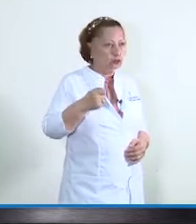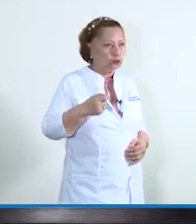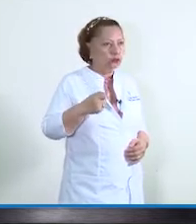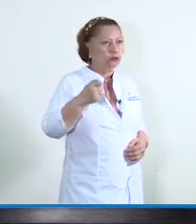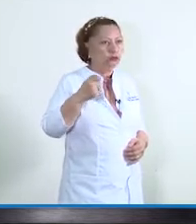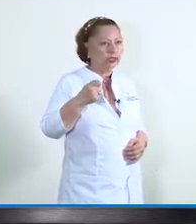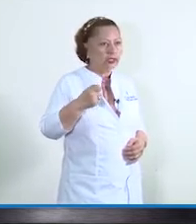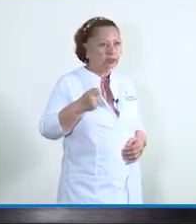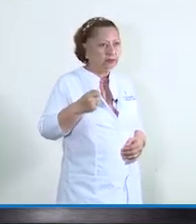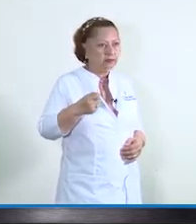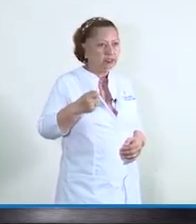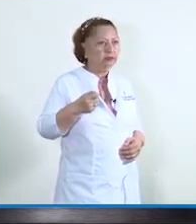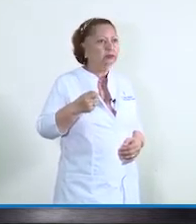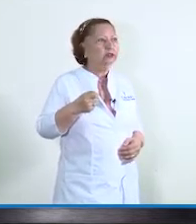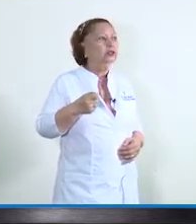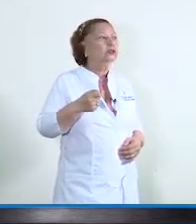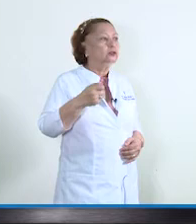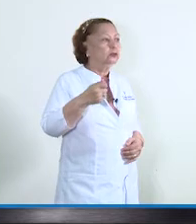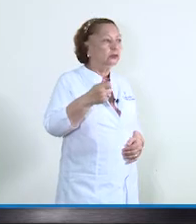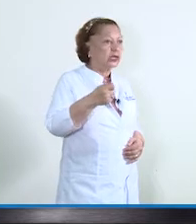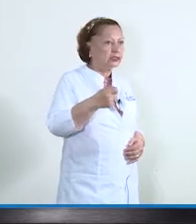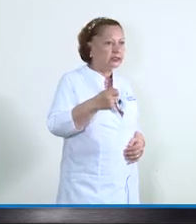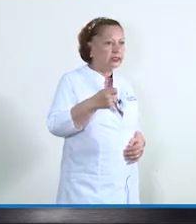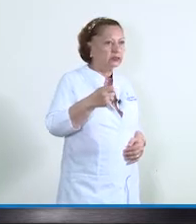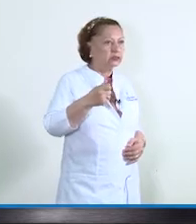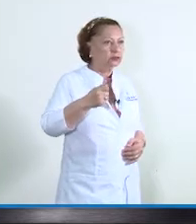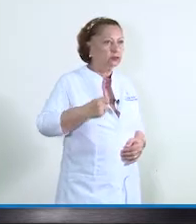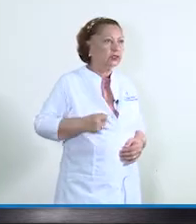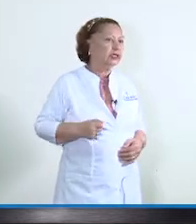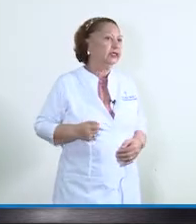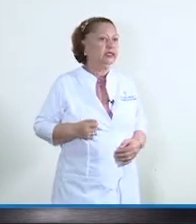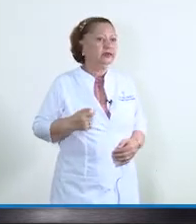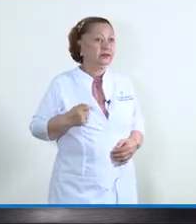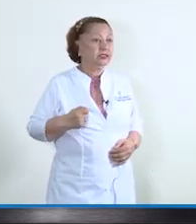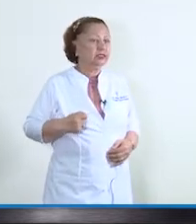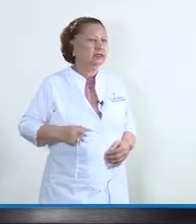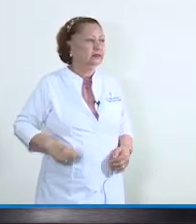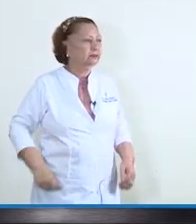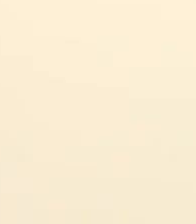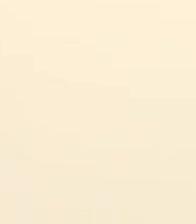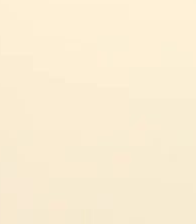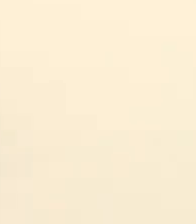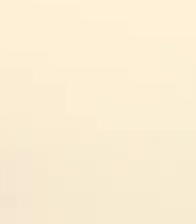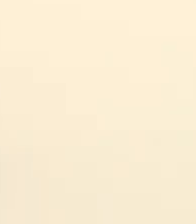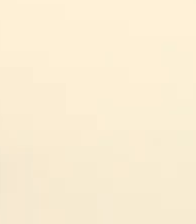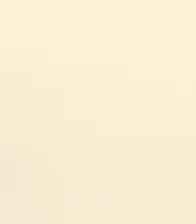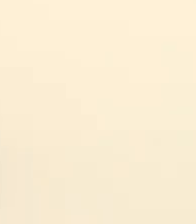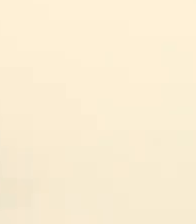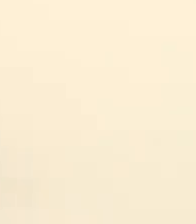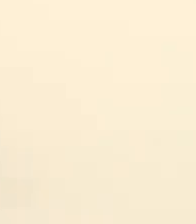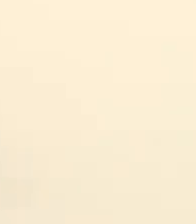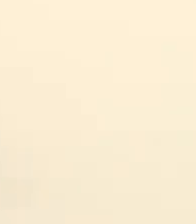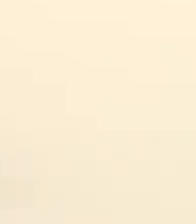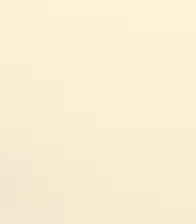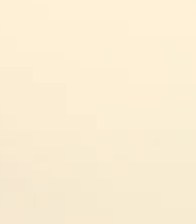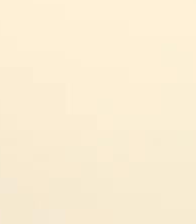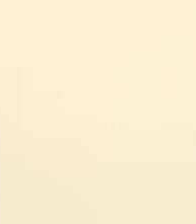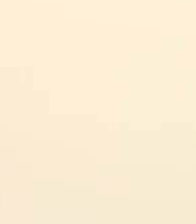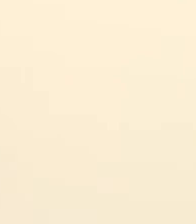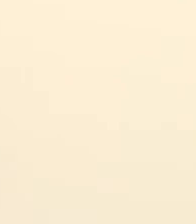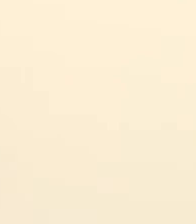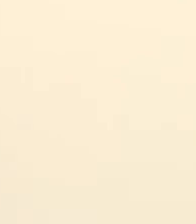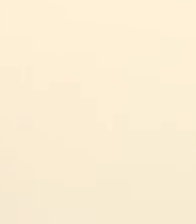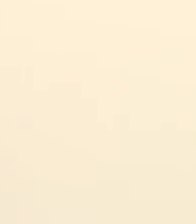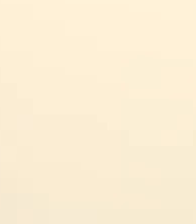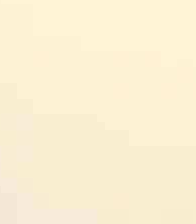de todo lo que ha vivido durante su edad de vida. Con esto hemos finalizado